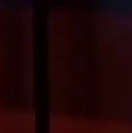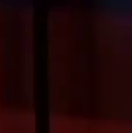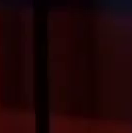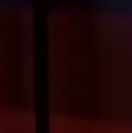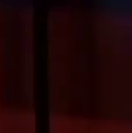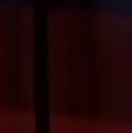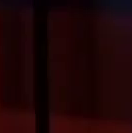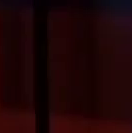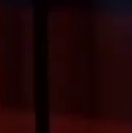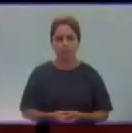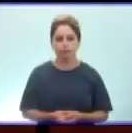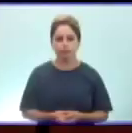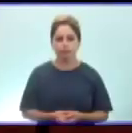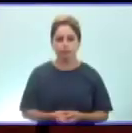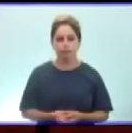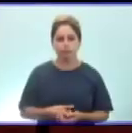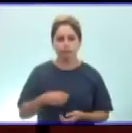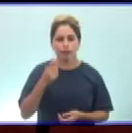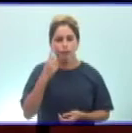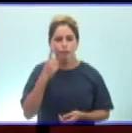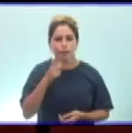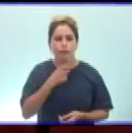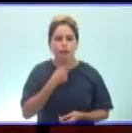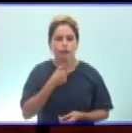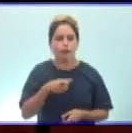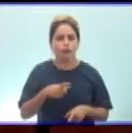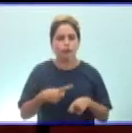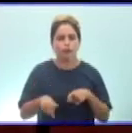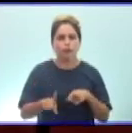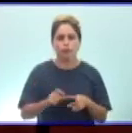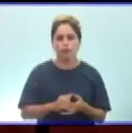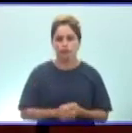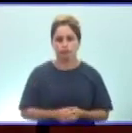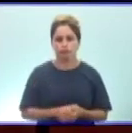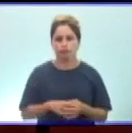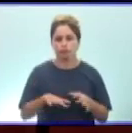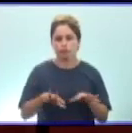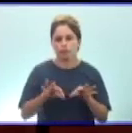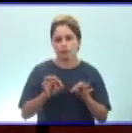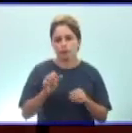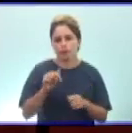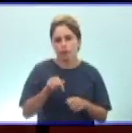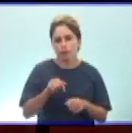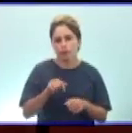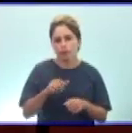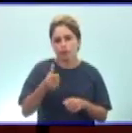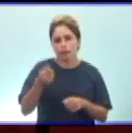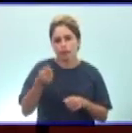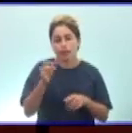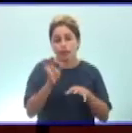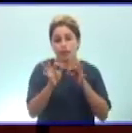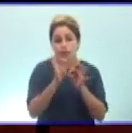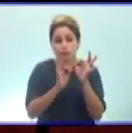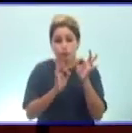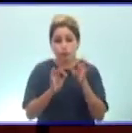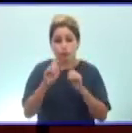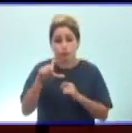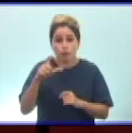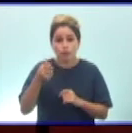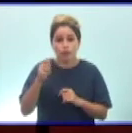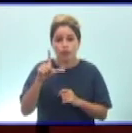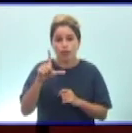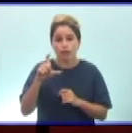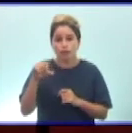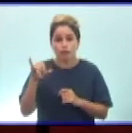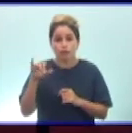Vamos a ver un ejemplo 3, donde en este caso vamos a utilizar el átomo de calcio, donde su número atómico es 20. Recordar